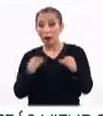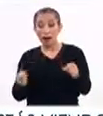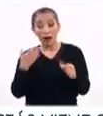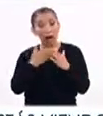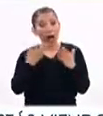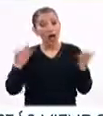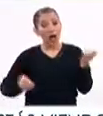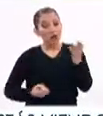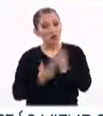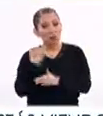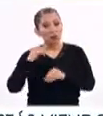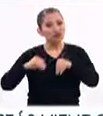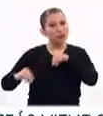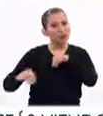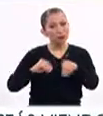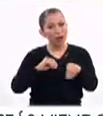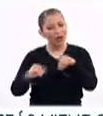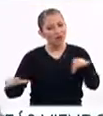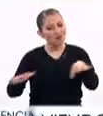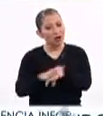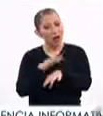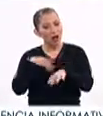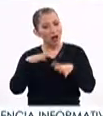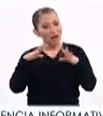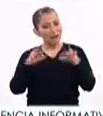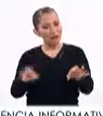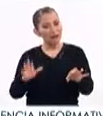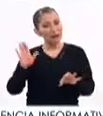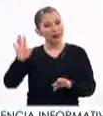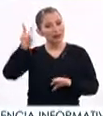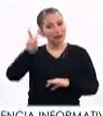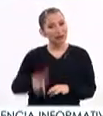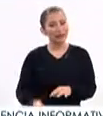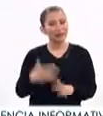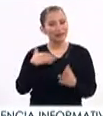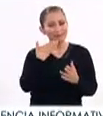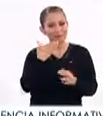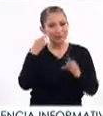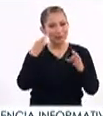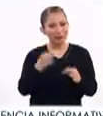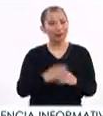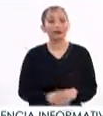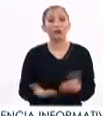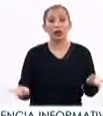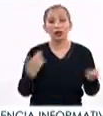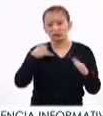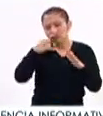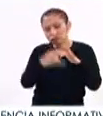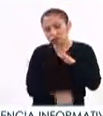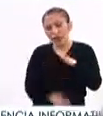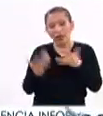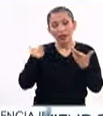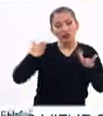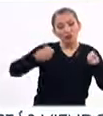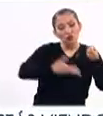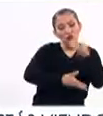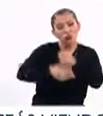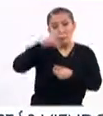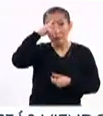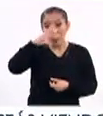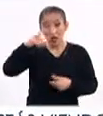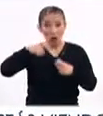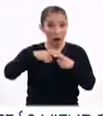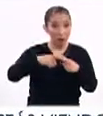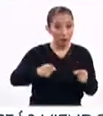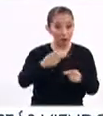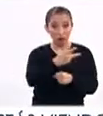etapa de renovado dinamismo que confirma un carácter verdaderamente estratégico. La profundización de los intercambios